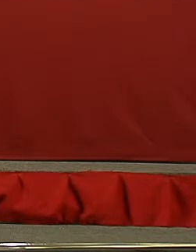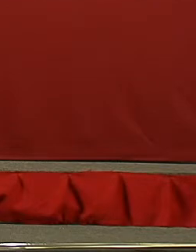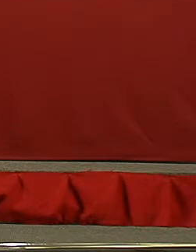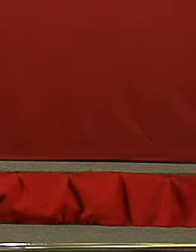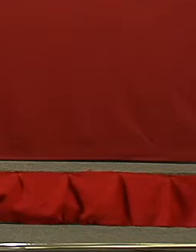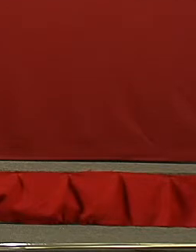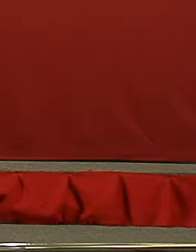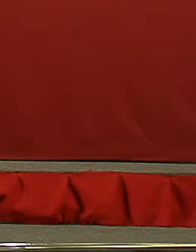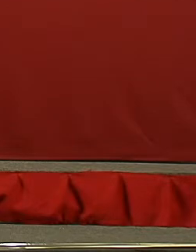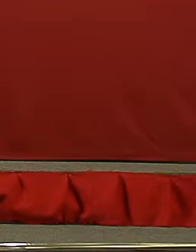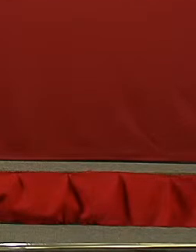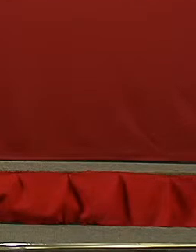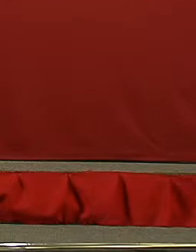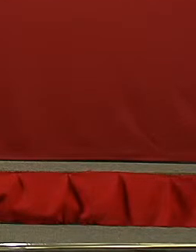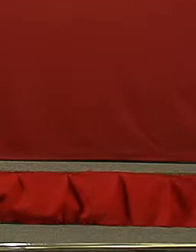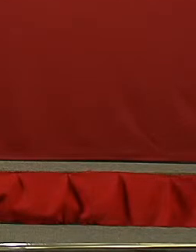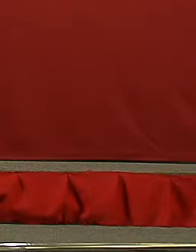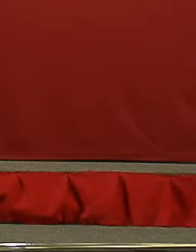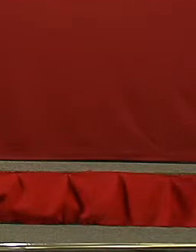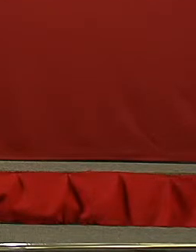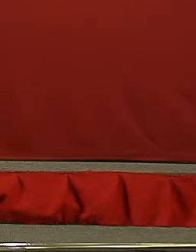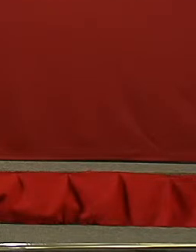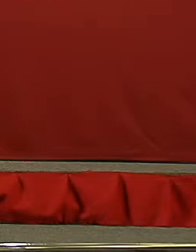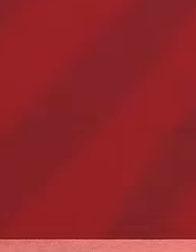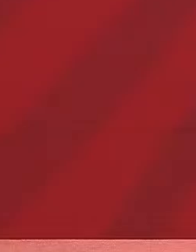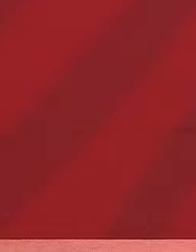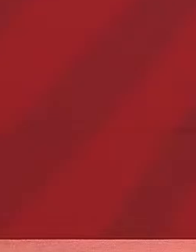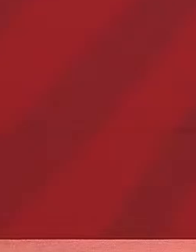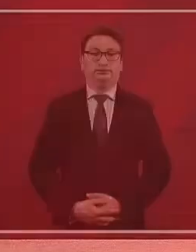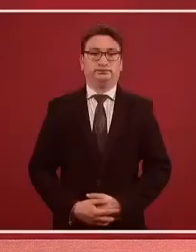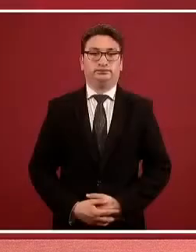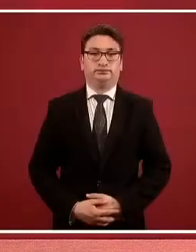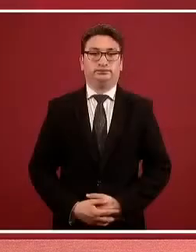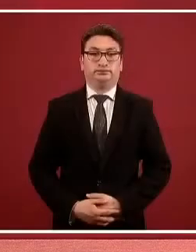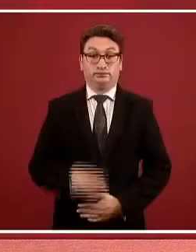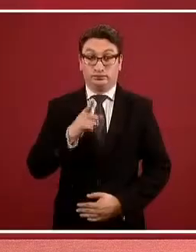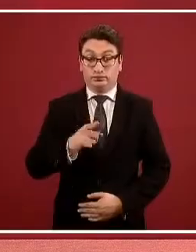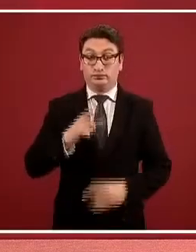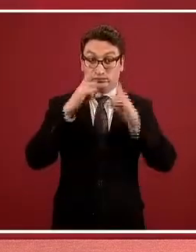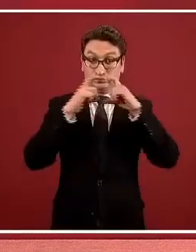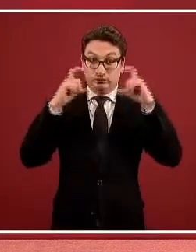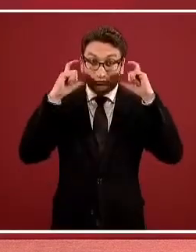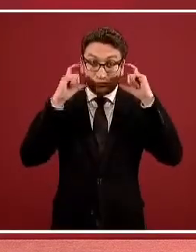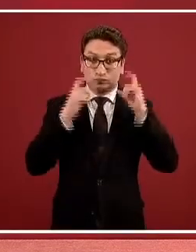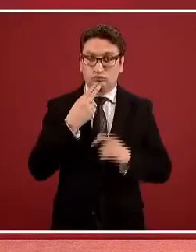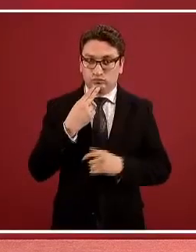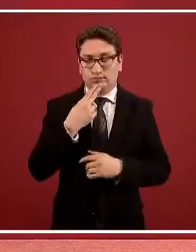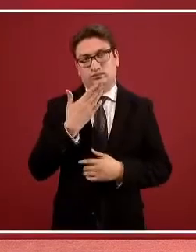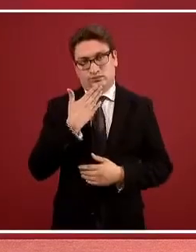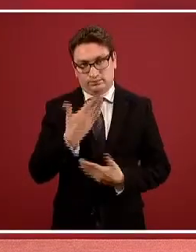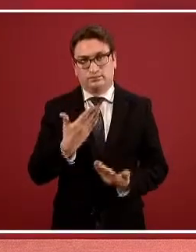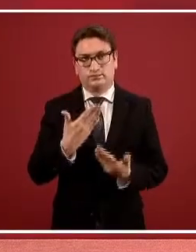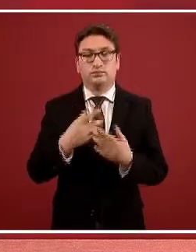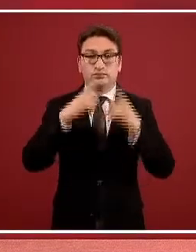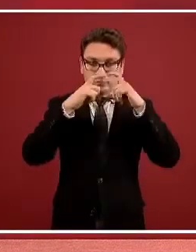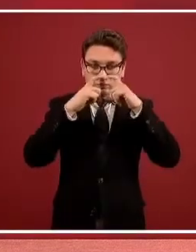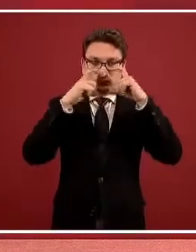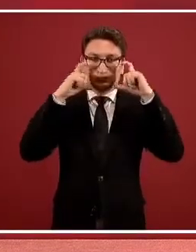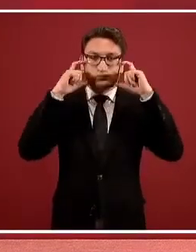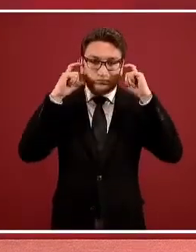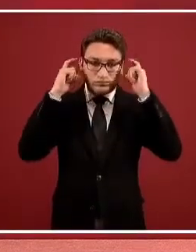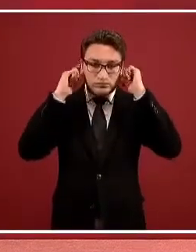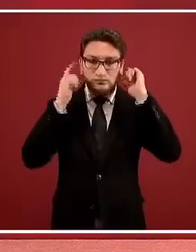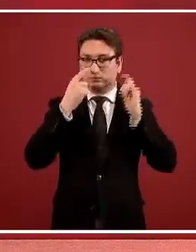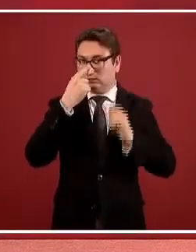bien puesto. Debe cubrir nariz y boca y no debería ser